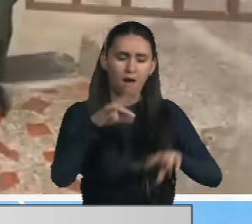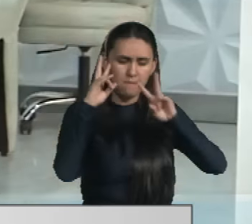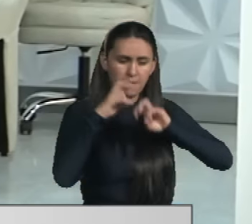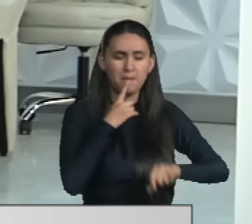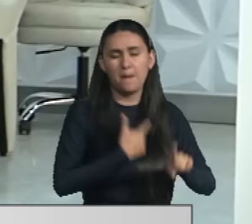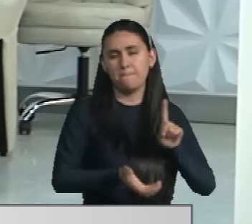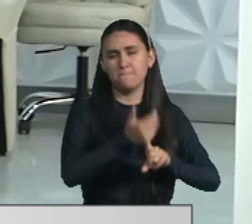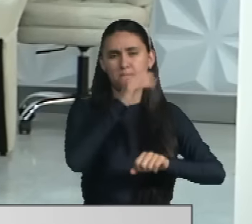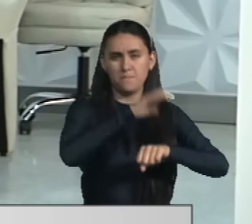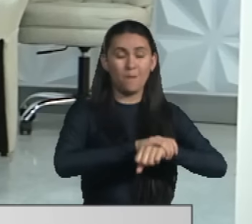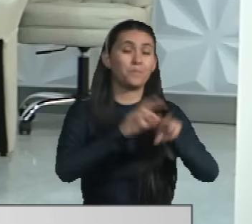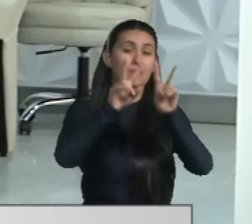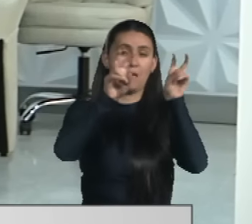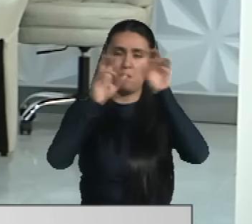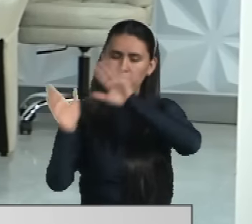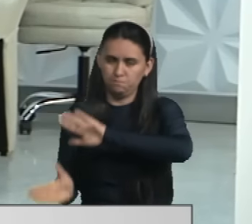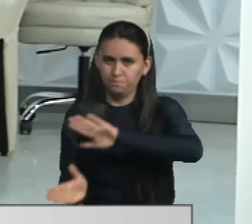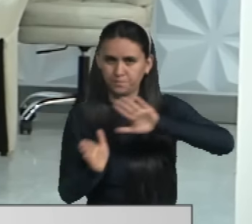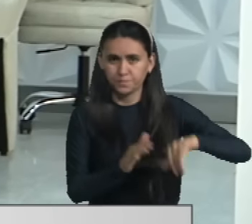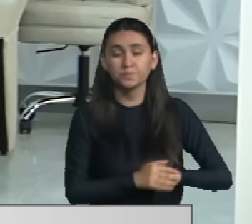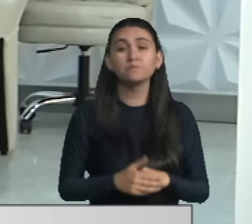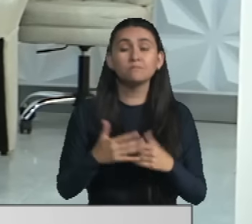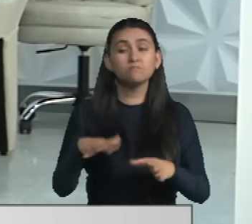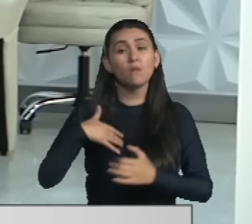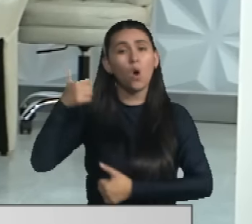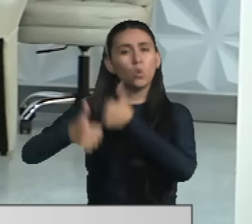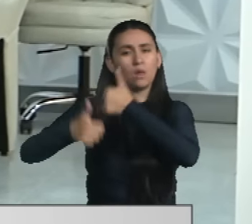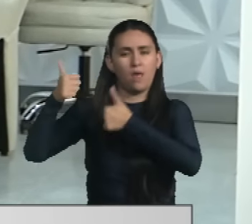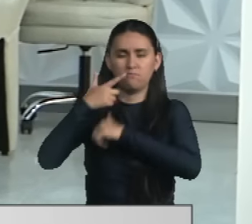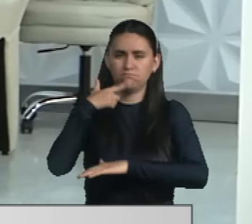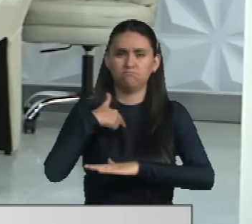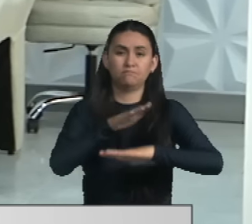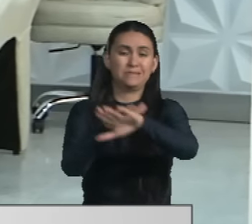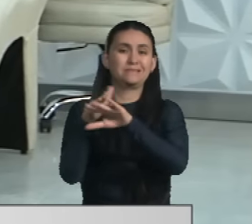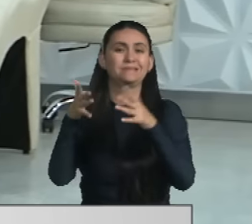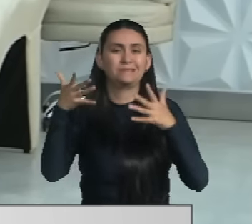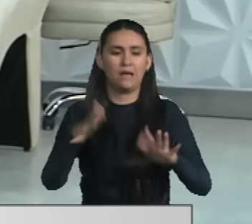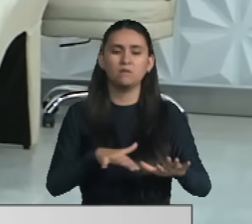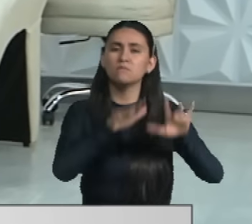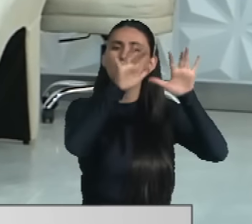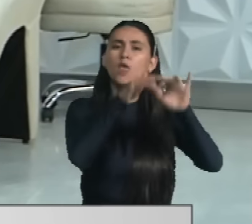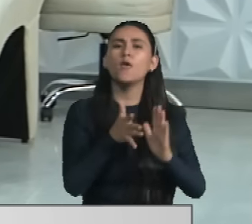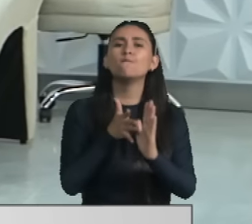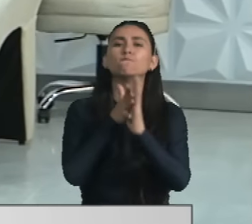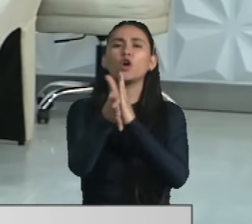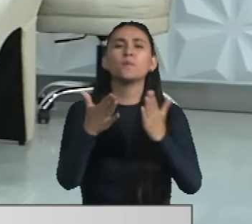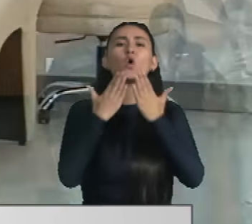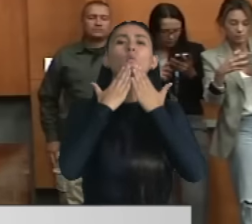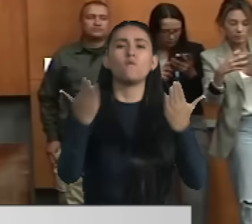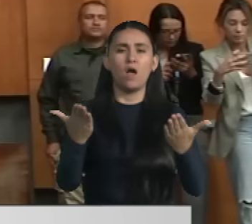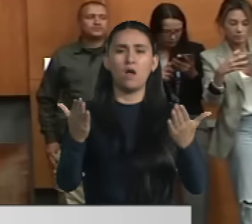Vamos a cambiar de tema porque las autoridades confirmaron que ya se reveló aquí el informe de Medellín. ¿Cómo vamos?